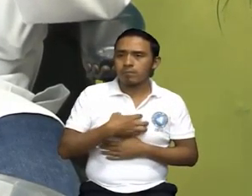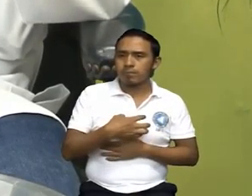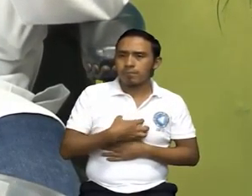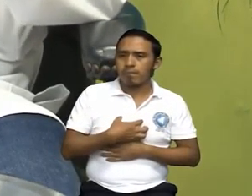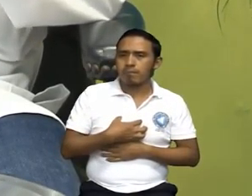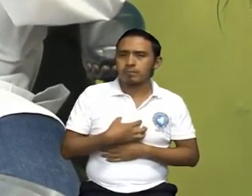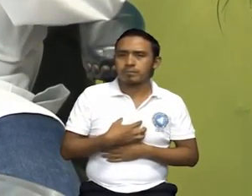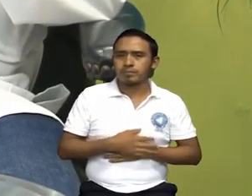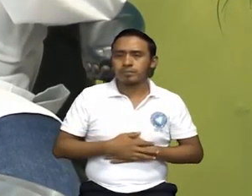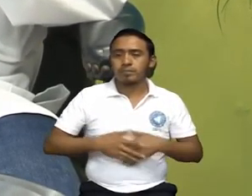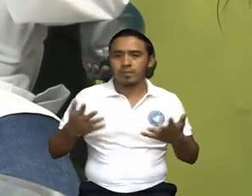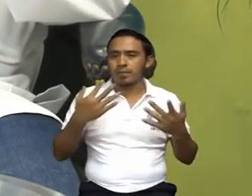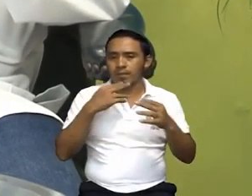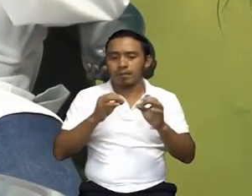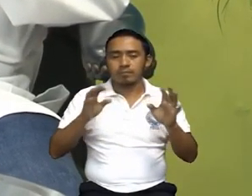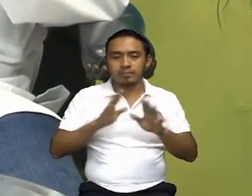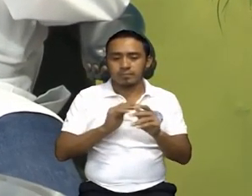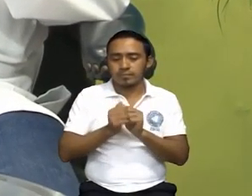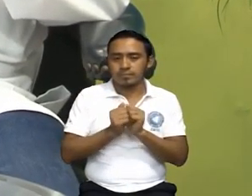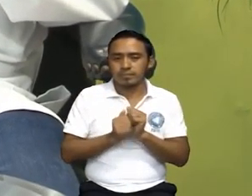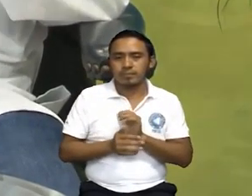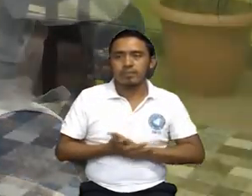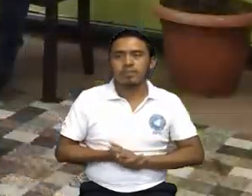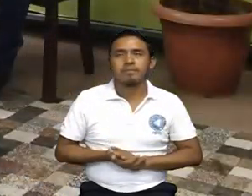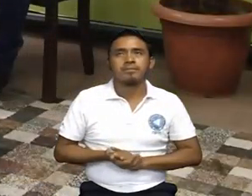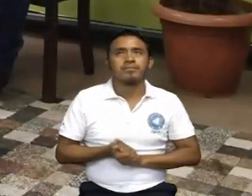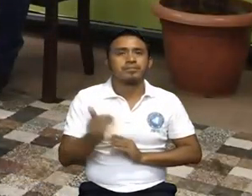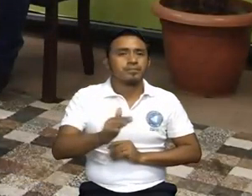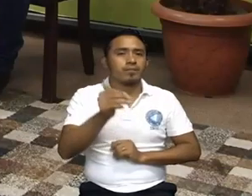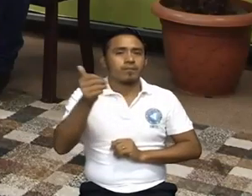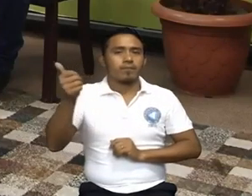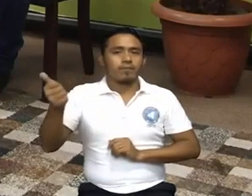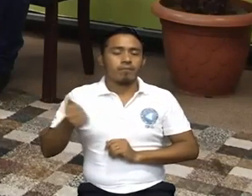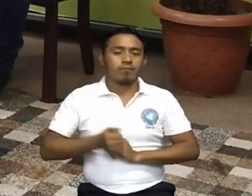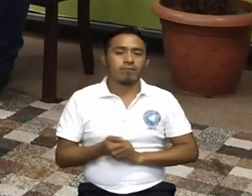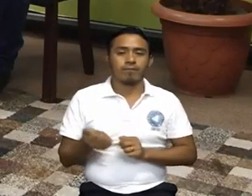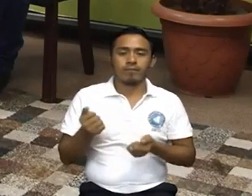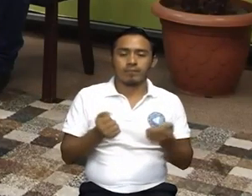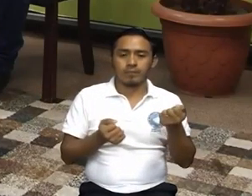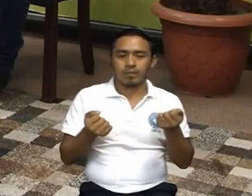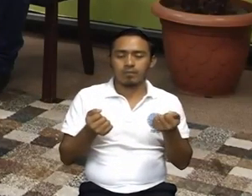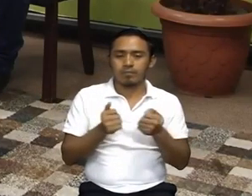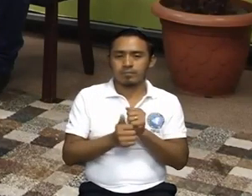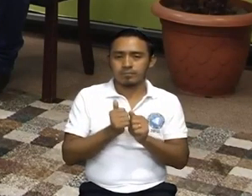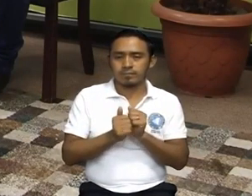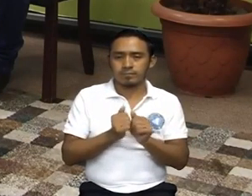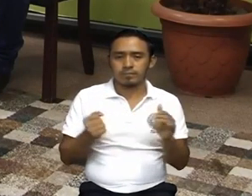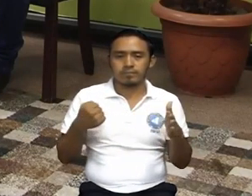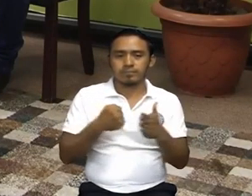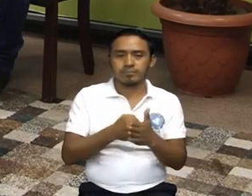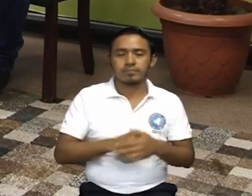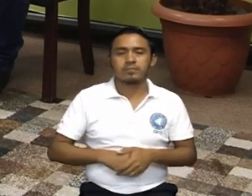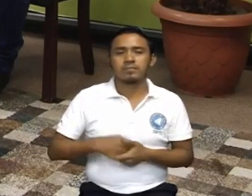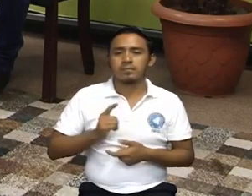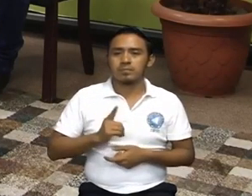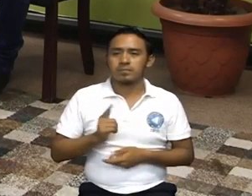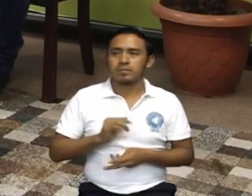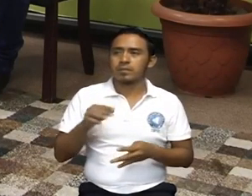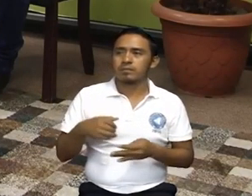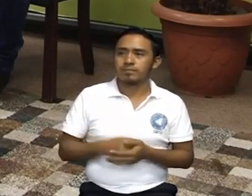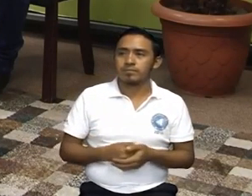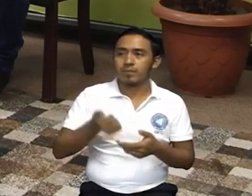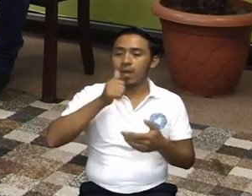despejado para que no sufra una caída, ¿no? Ahora, otros accidentes muy comunes son, por ejemplo, los niños que tienen acceso a